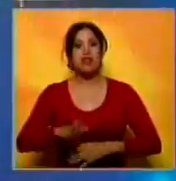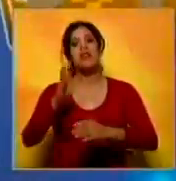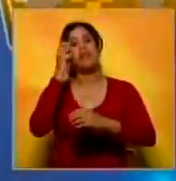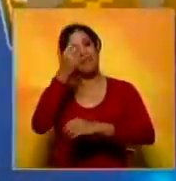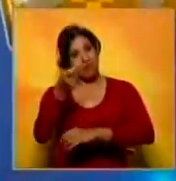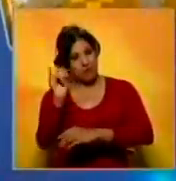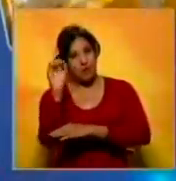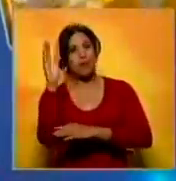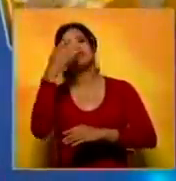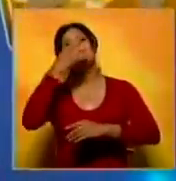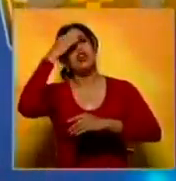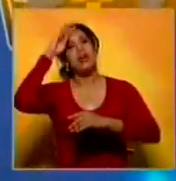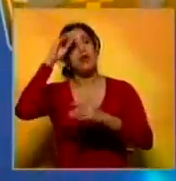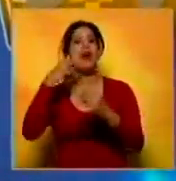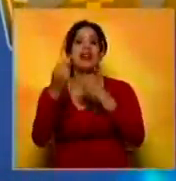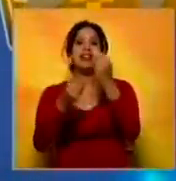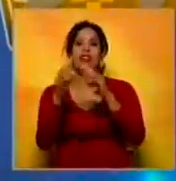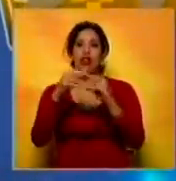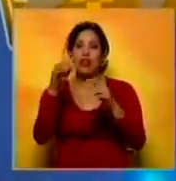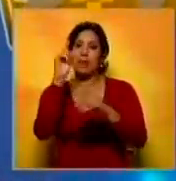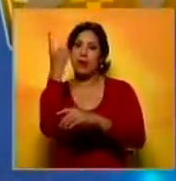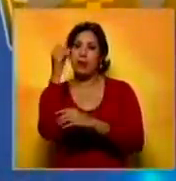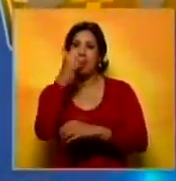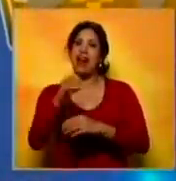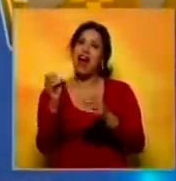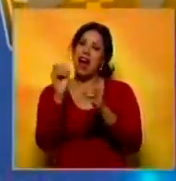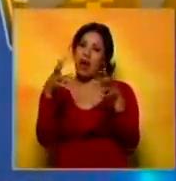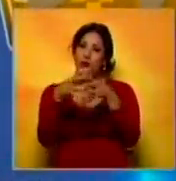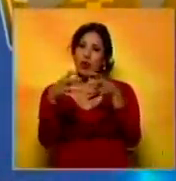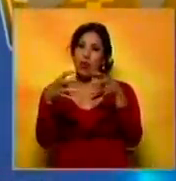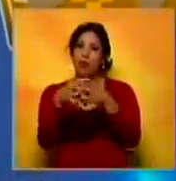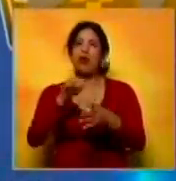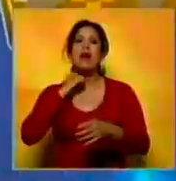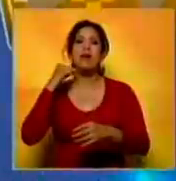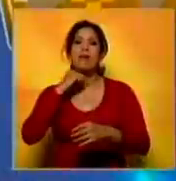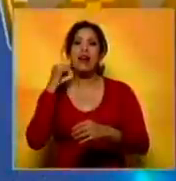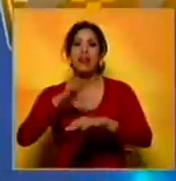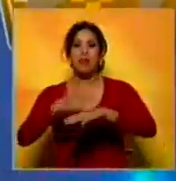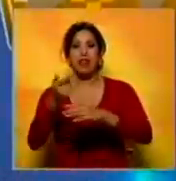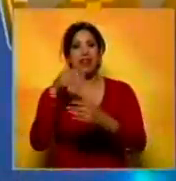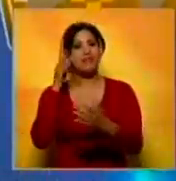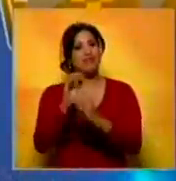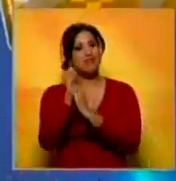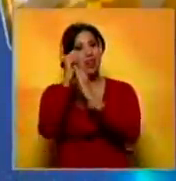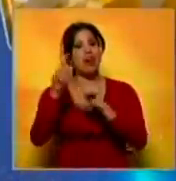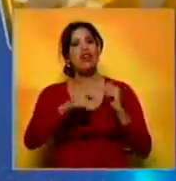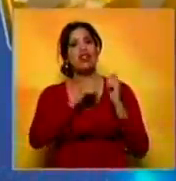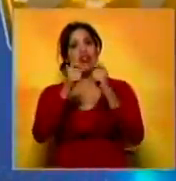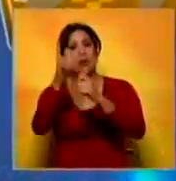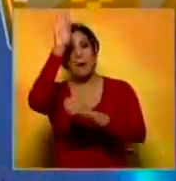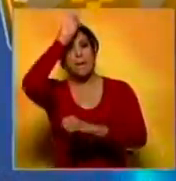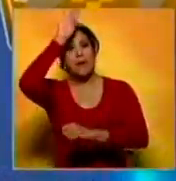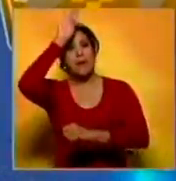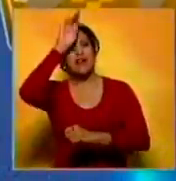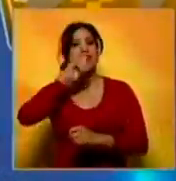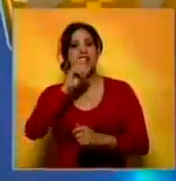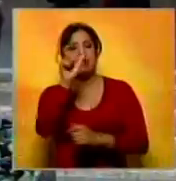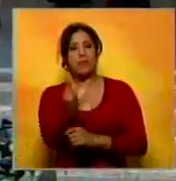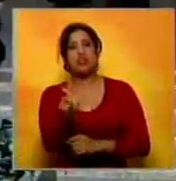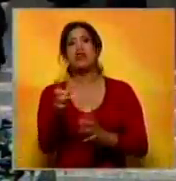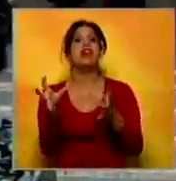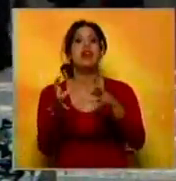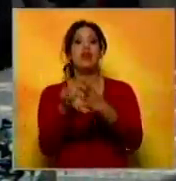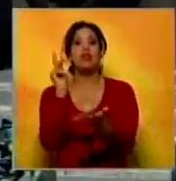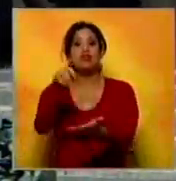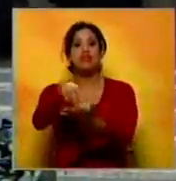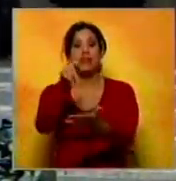en el Vaticano se llevaron a cabo las primeras congregaciones de Cardenales preparatorias del cónclave que va a elegir al sucesor de Benedicto XV a las